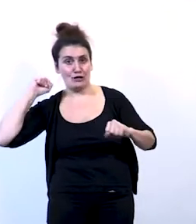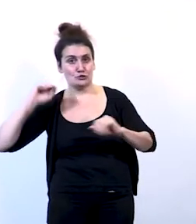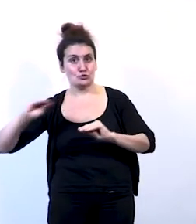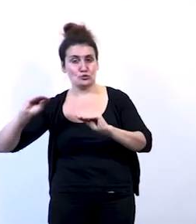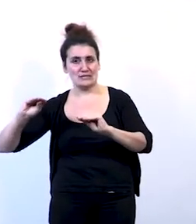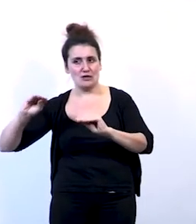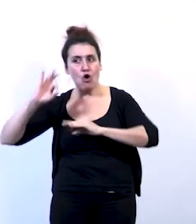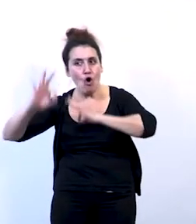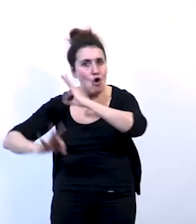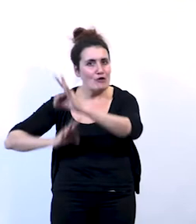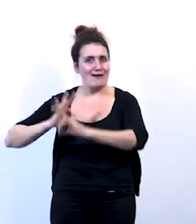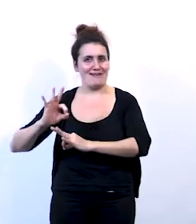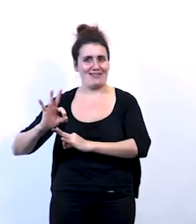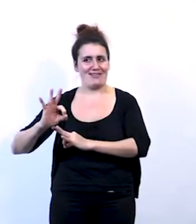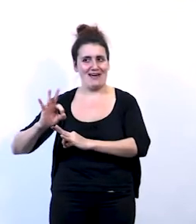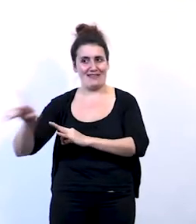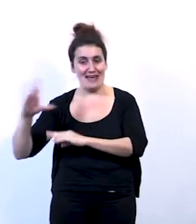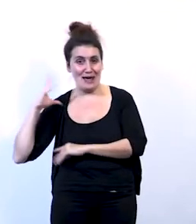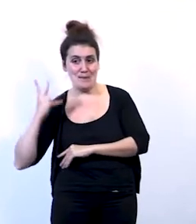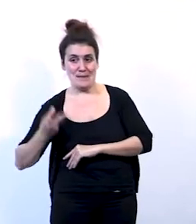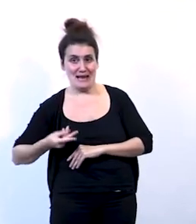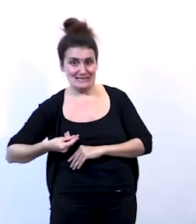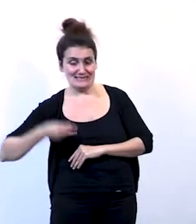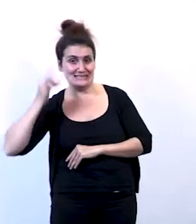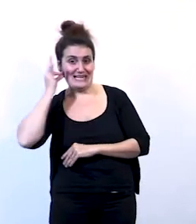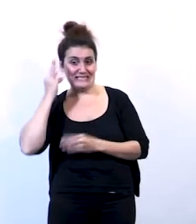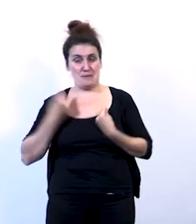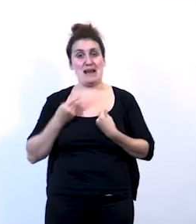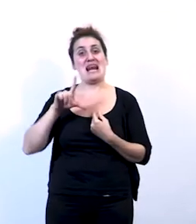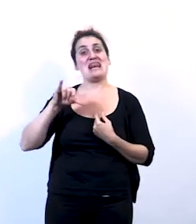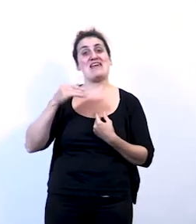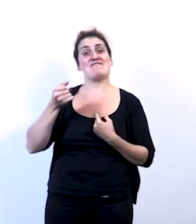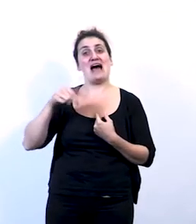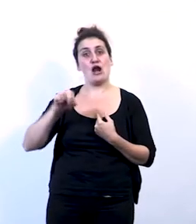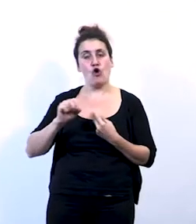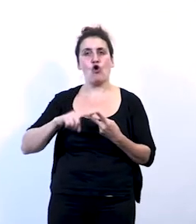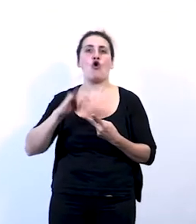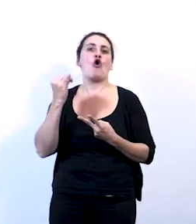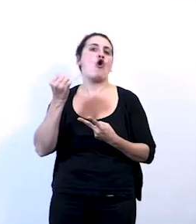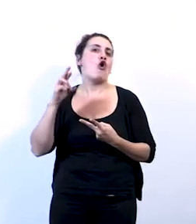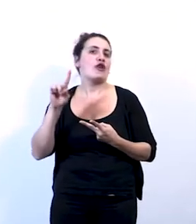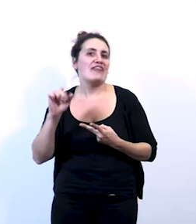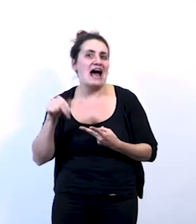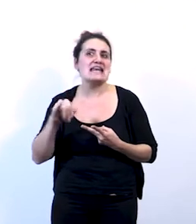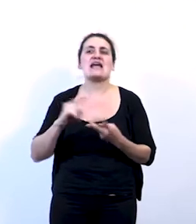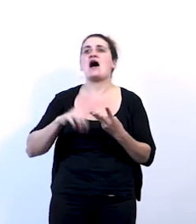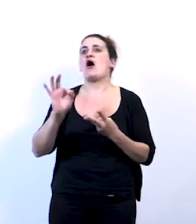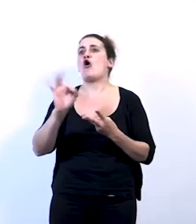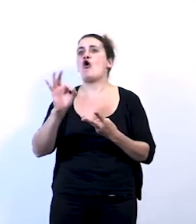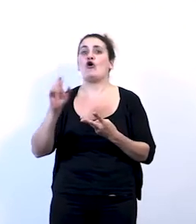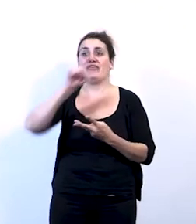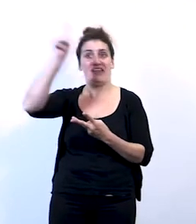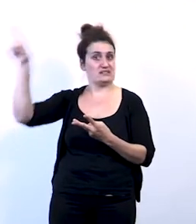las organizan de que palestinas que vivan en Líbano y palestinas que vivan en Jordania y palestinas de la